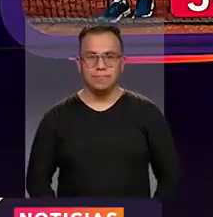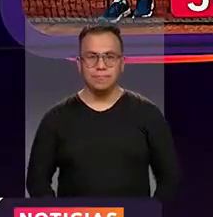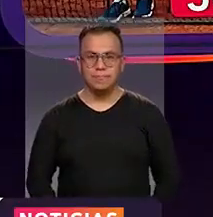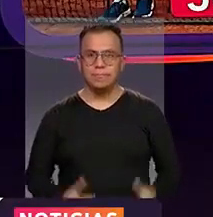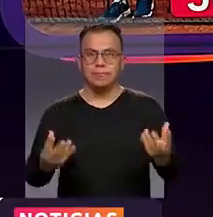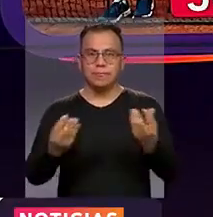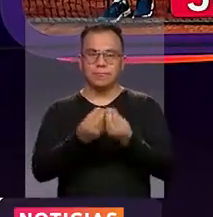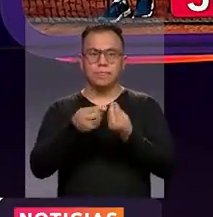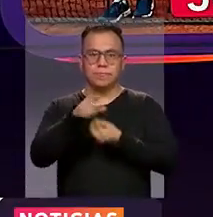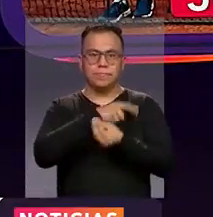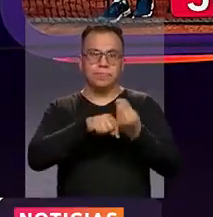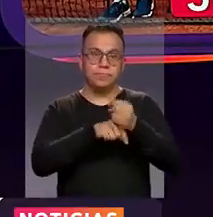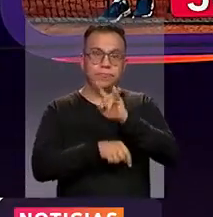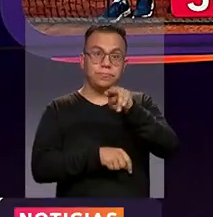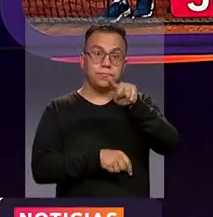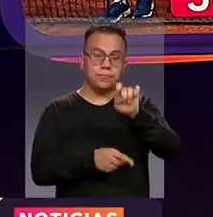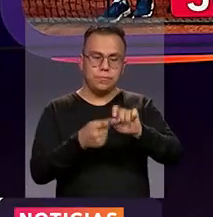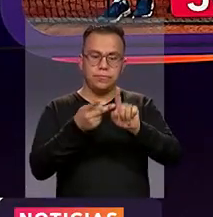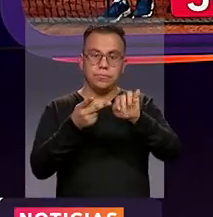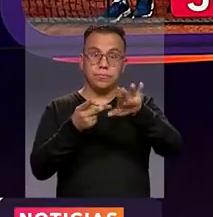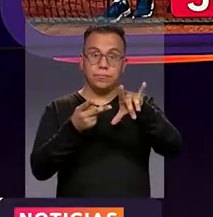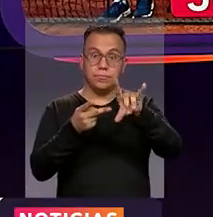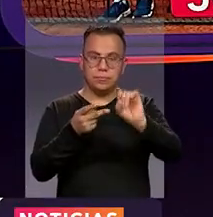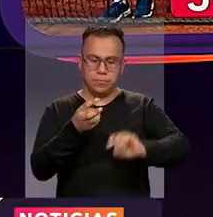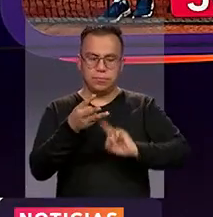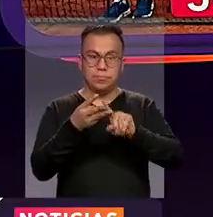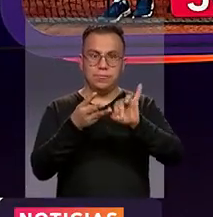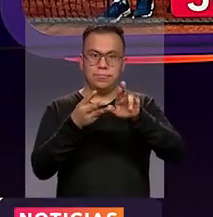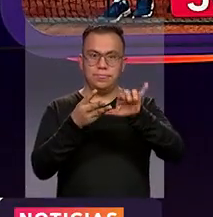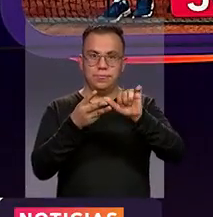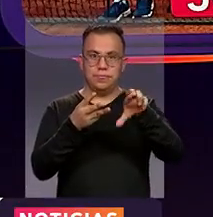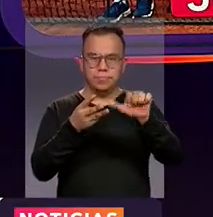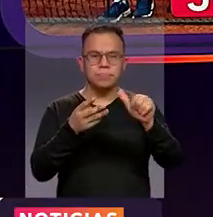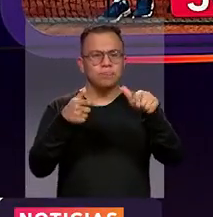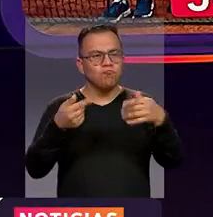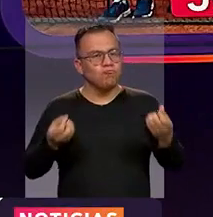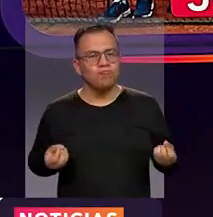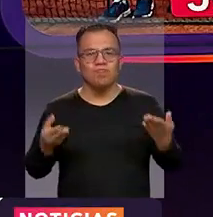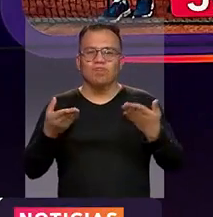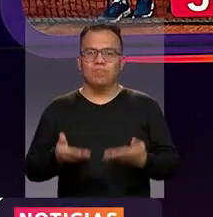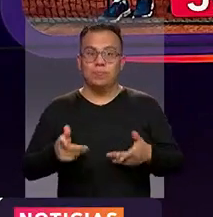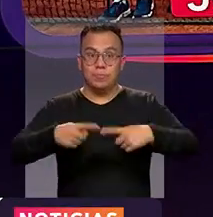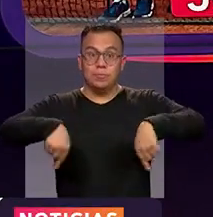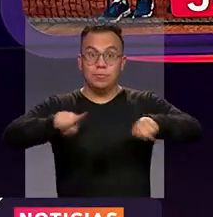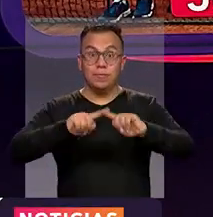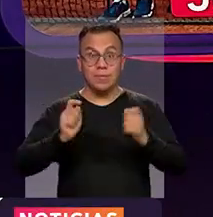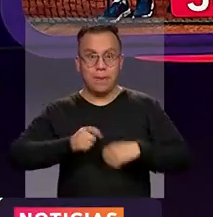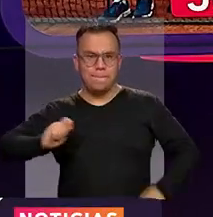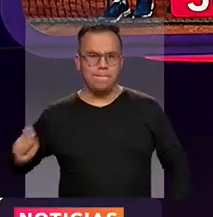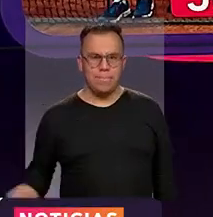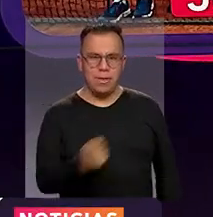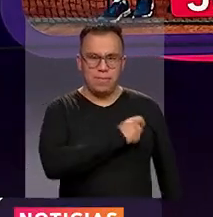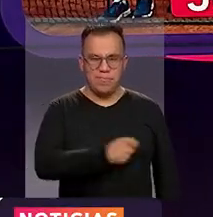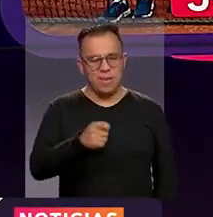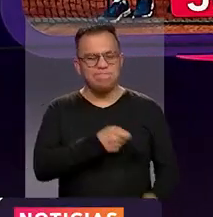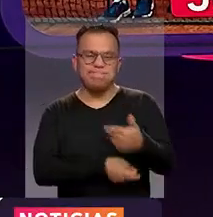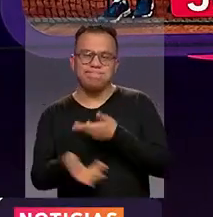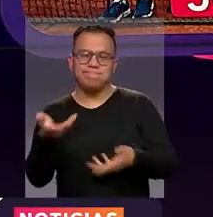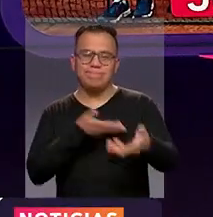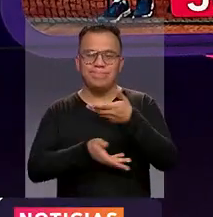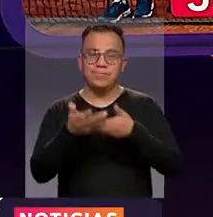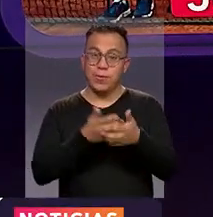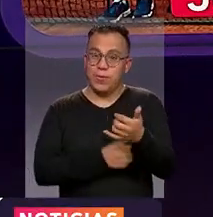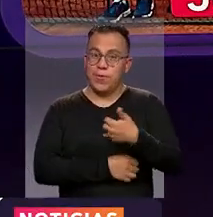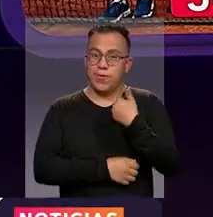Robert Farah, Juan Sebastián Cabal, Alejandro González y Alejandro Falla ofrecieron una clínica de tenis en la que compartieron con jugadores